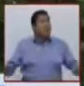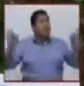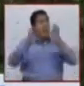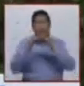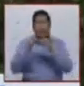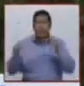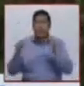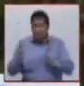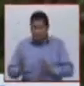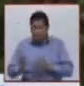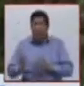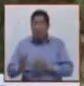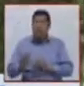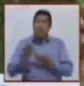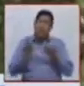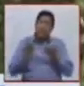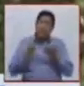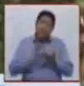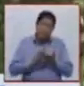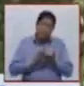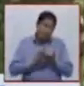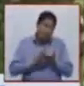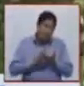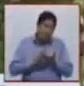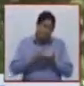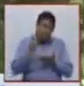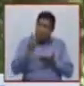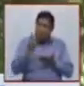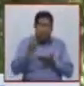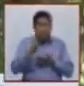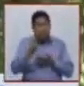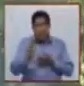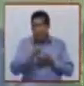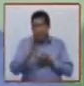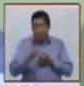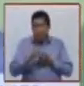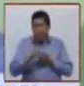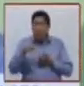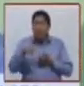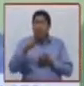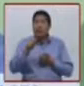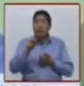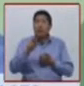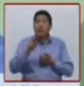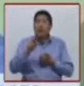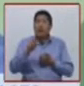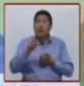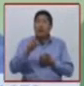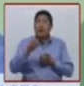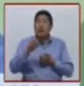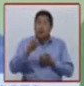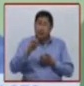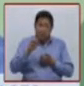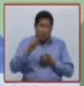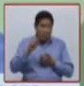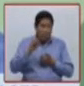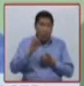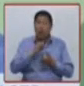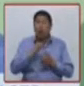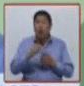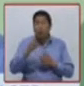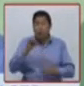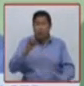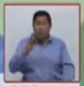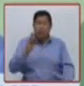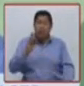los papás, si quieren usar medicación, pues solo hagan uso o bien de paracetamol o bien de ibuprofeno, ¿no? Que sean composiciones